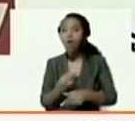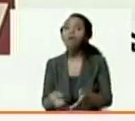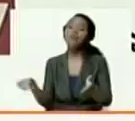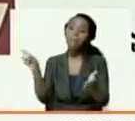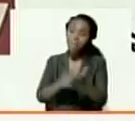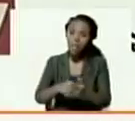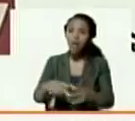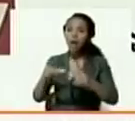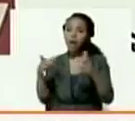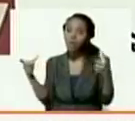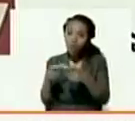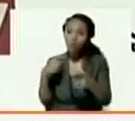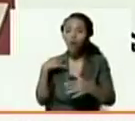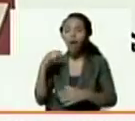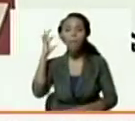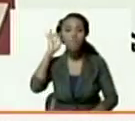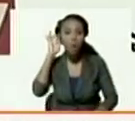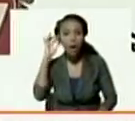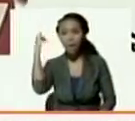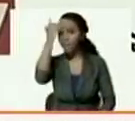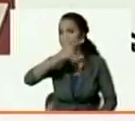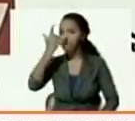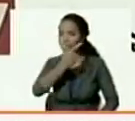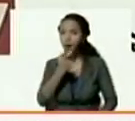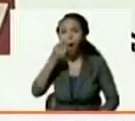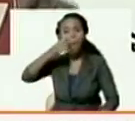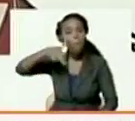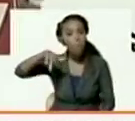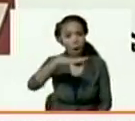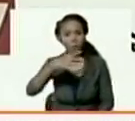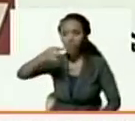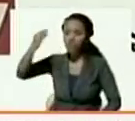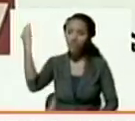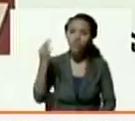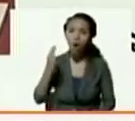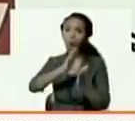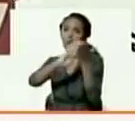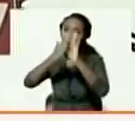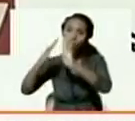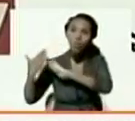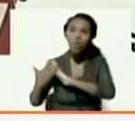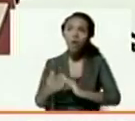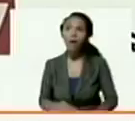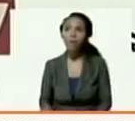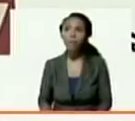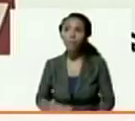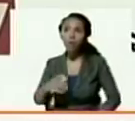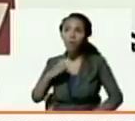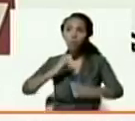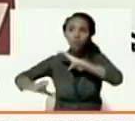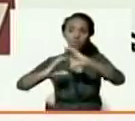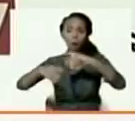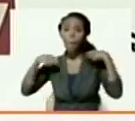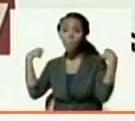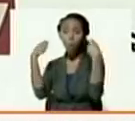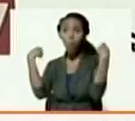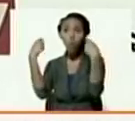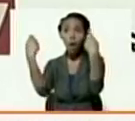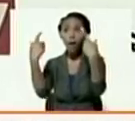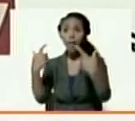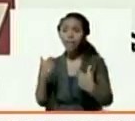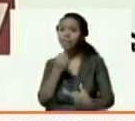Congreso de Mujeres, de Afrodescendientes, de Pueblos Originarios, de las Comunas, de Comunicadores Populares. ¿Quién se me